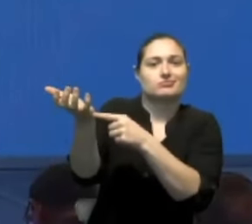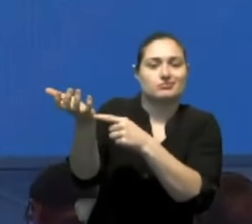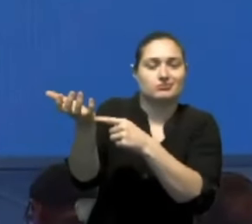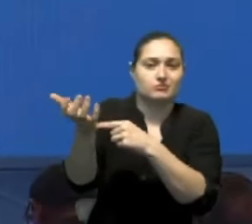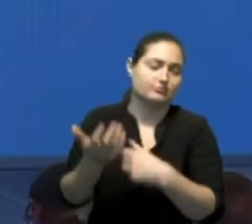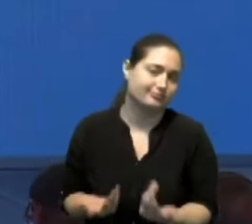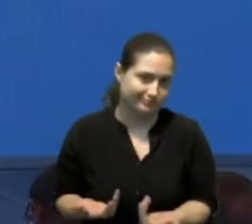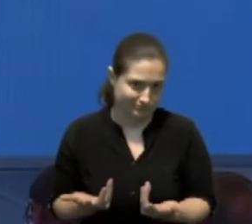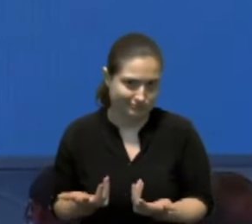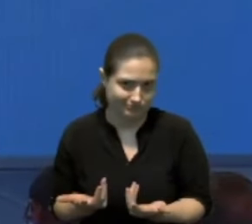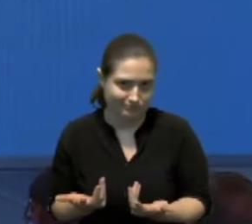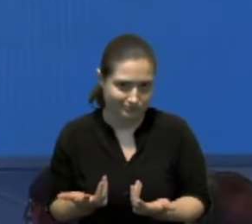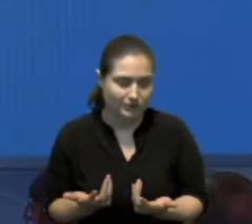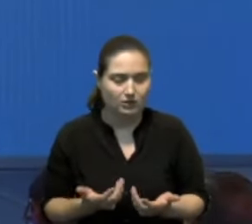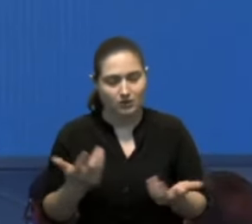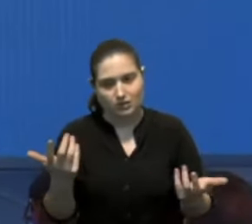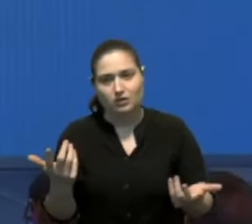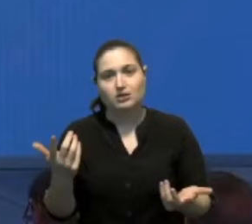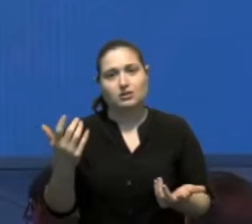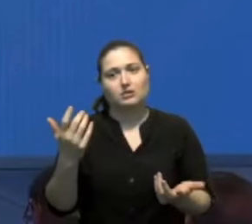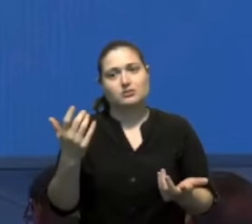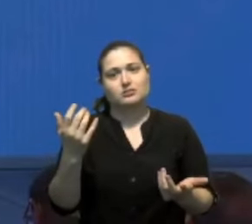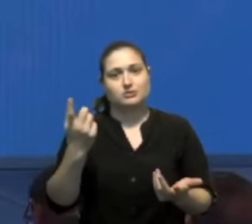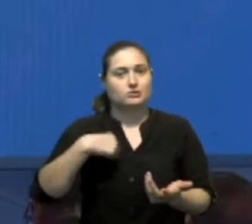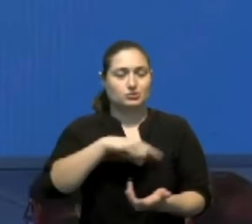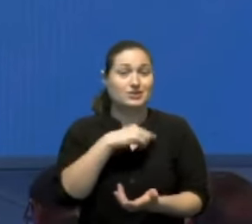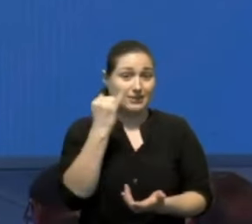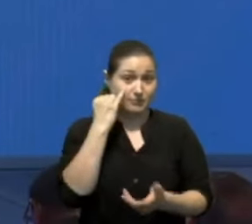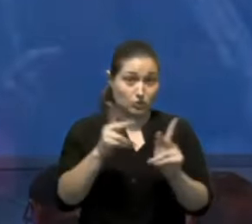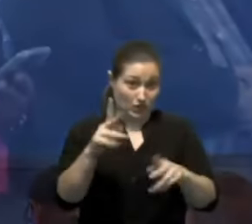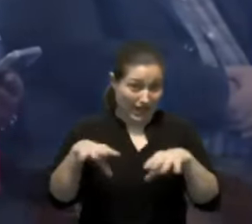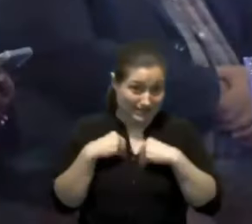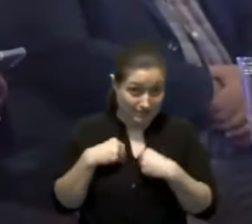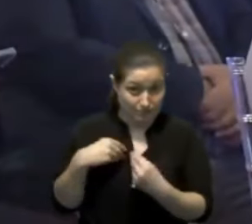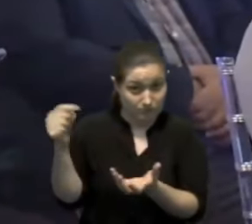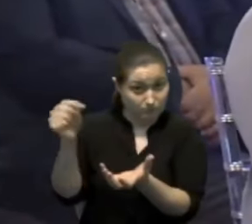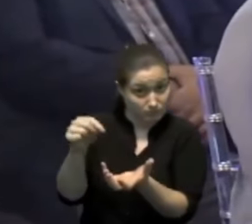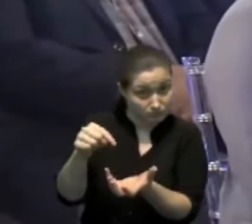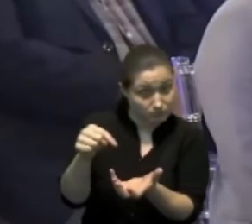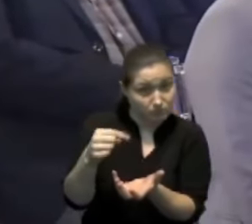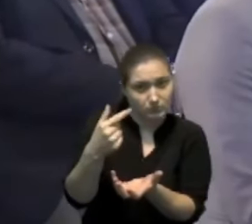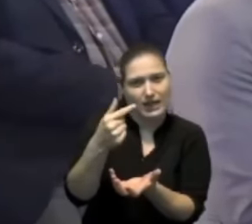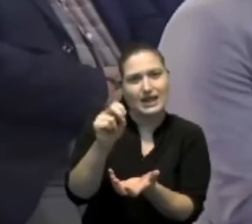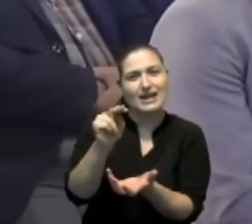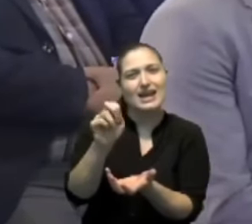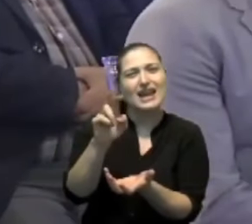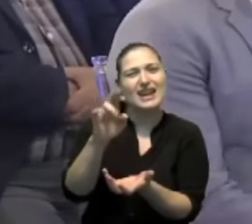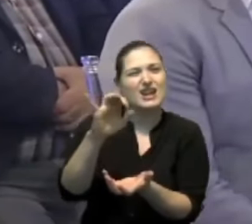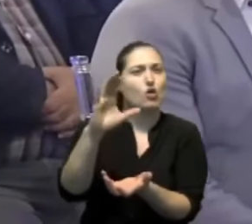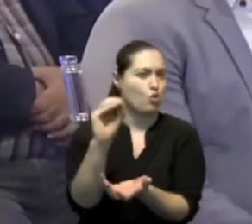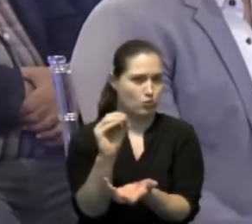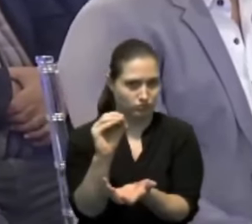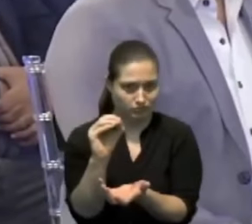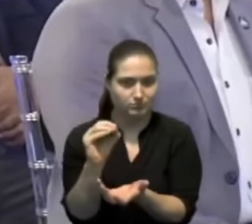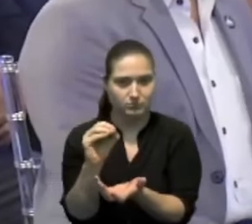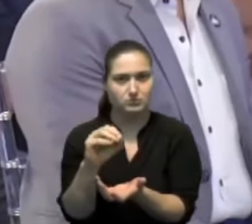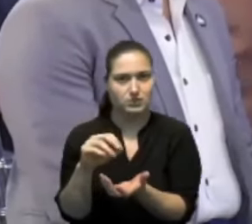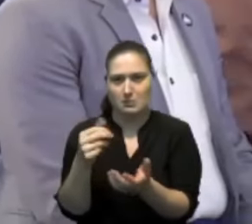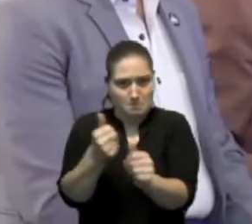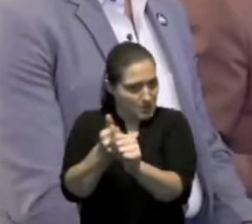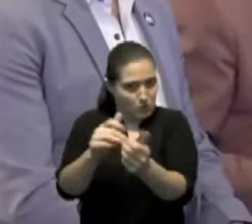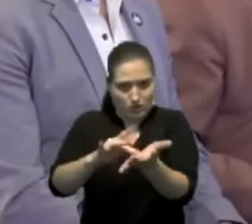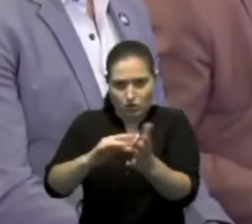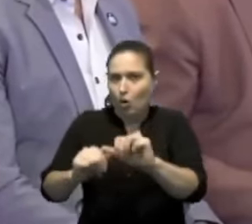aumentar la cantidad de personas que podemos atender y si muchos médicos pues pueden pueden